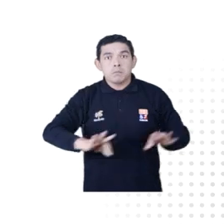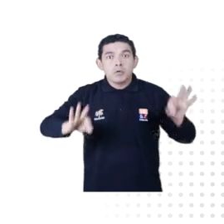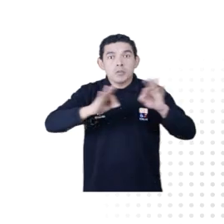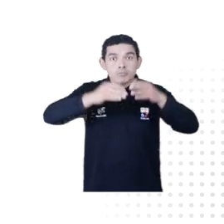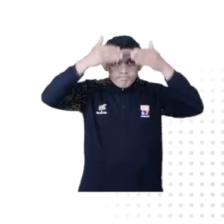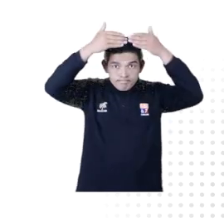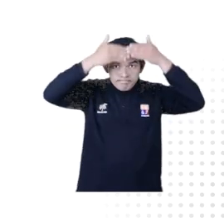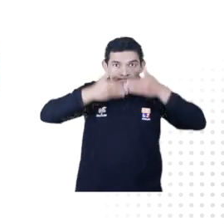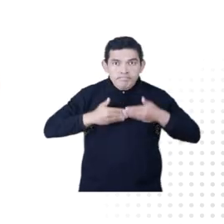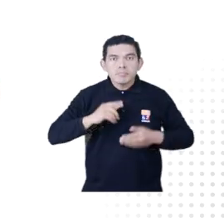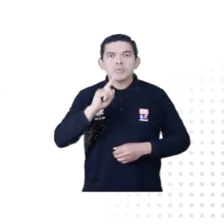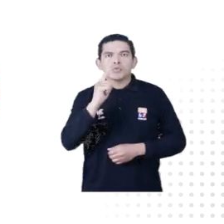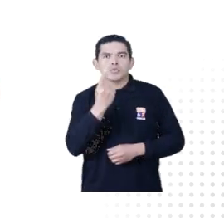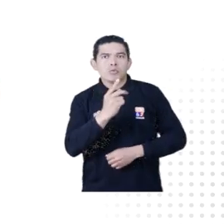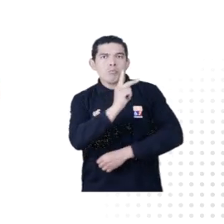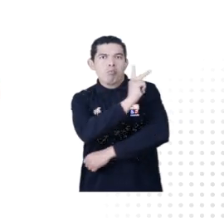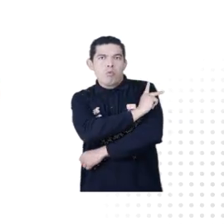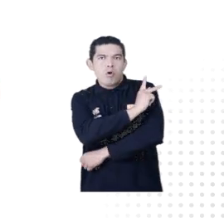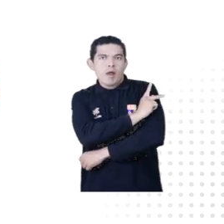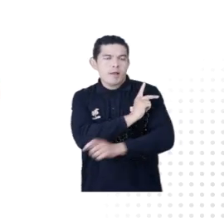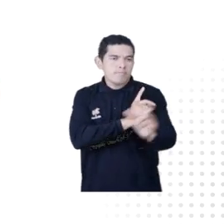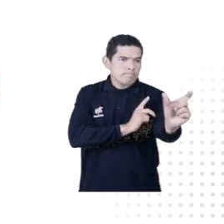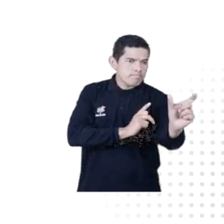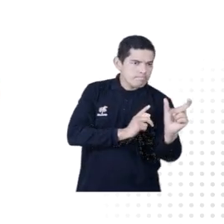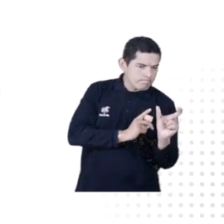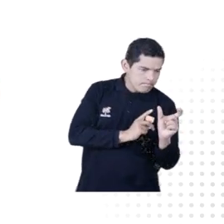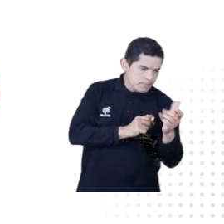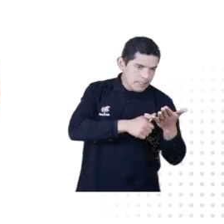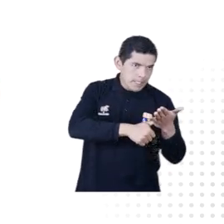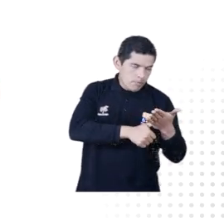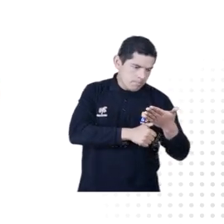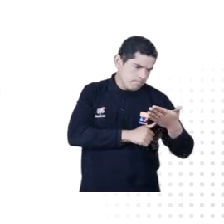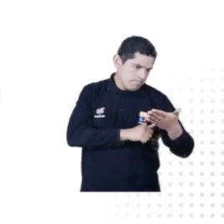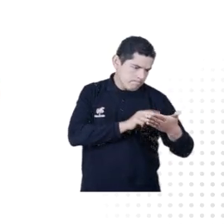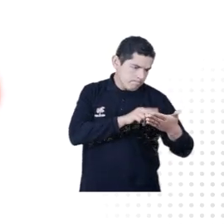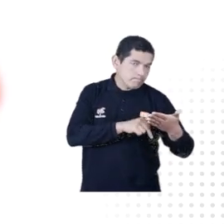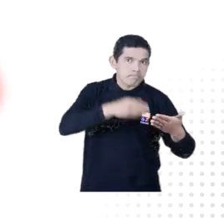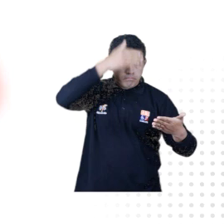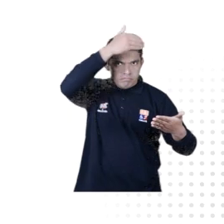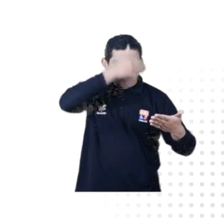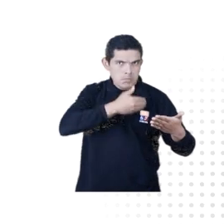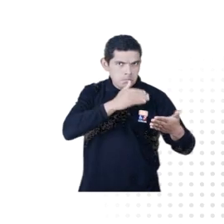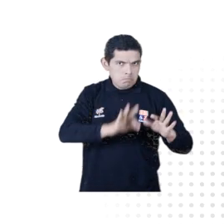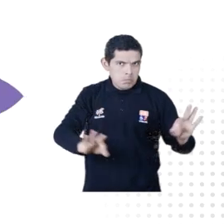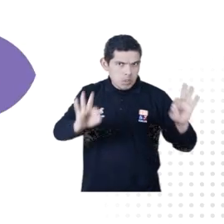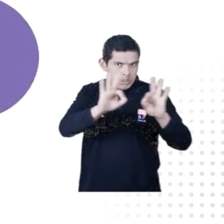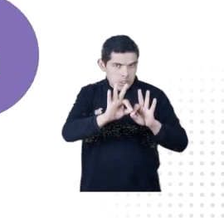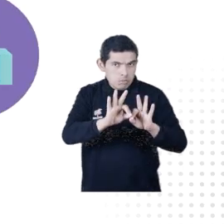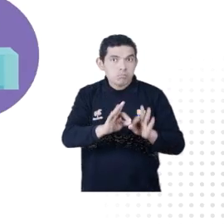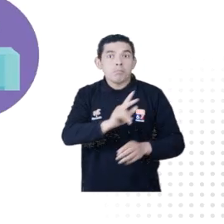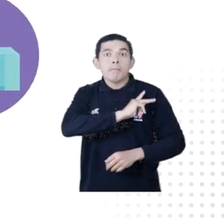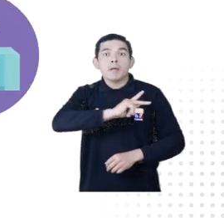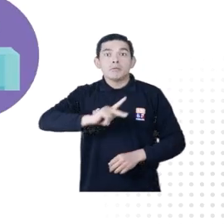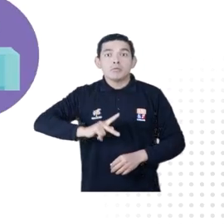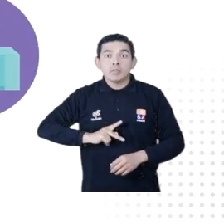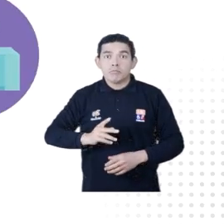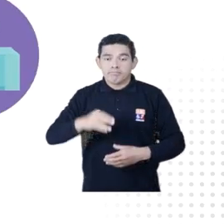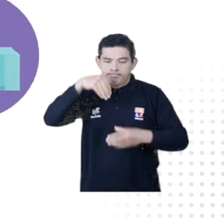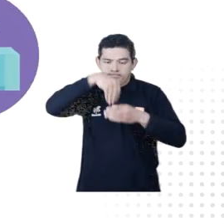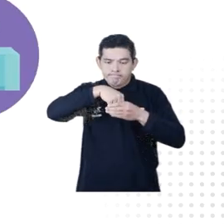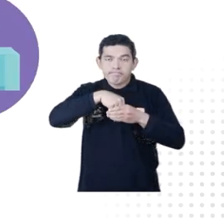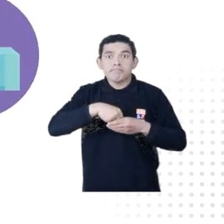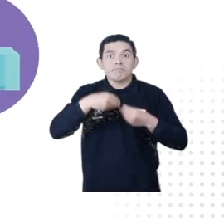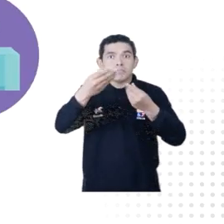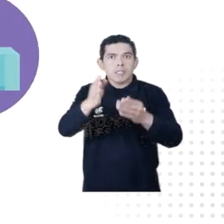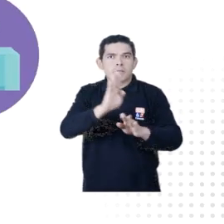momento. El uso del visor será para el vocal que verificará la cédula del votante. Estos elementos de protección personal